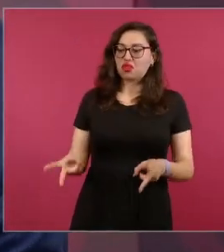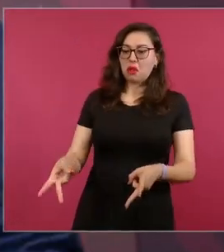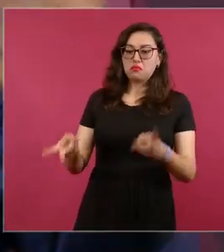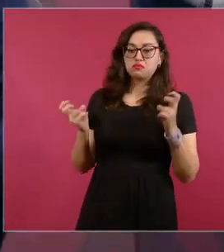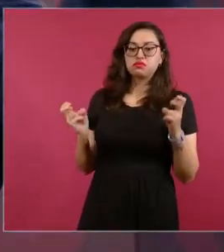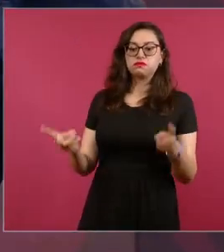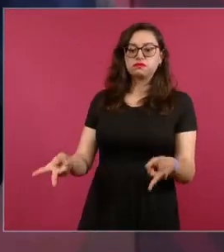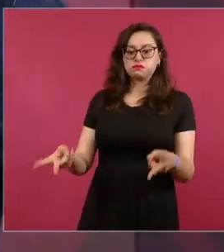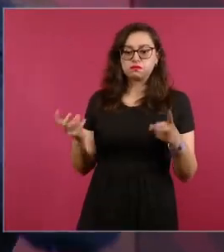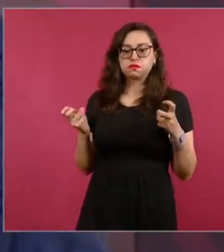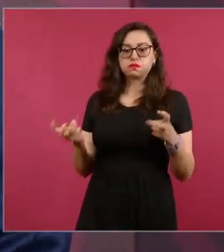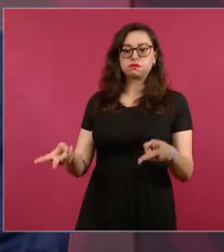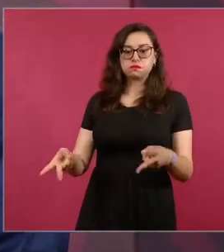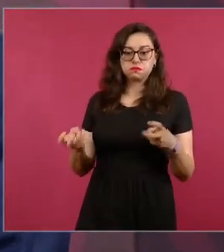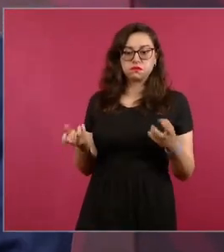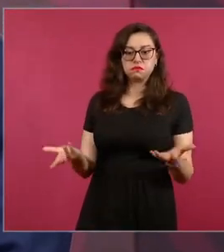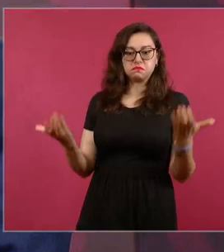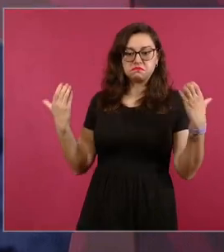y se robaban todo.